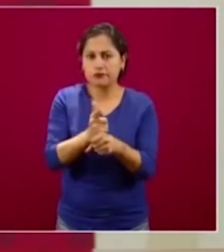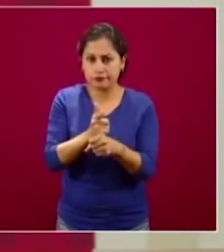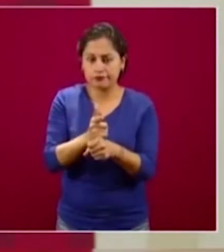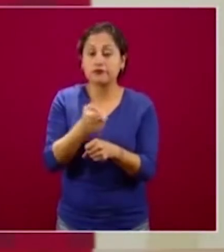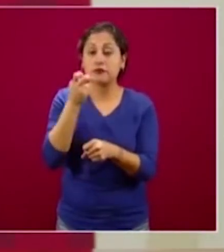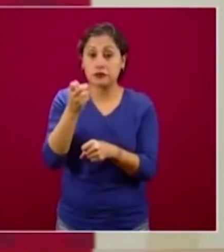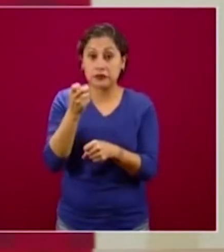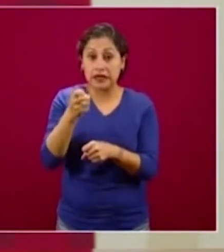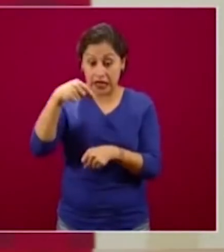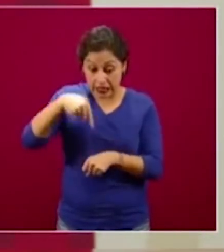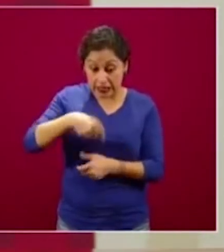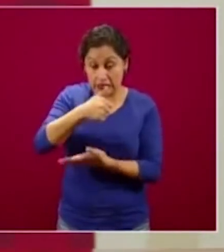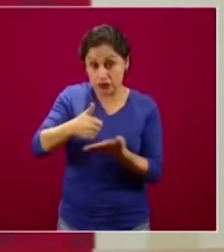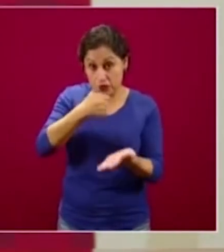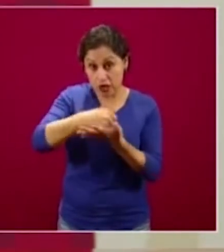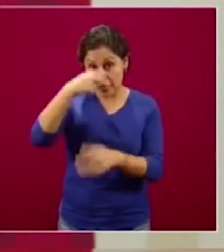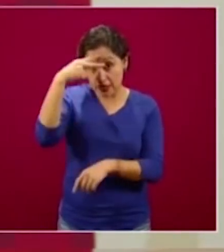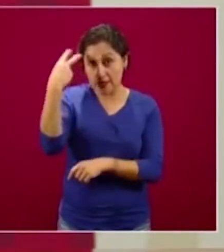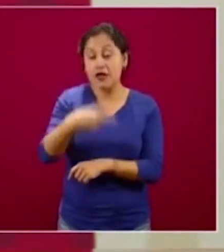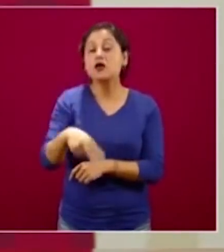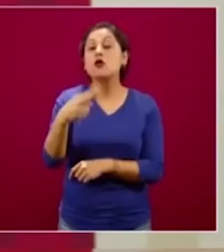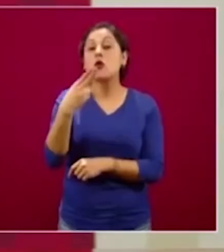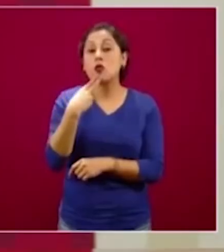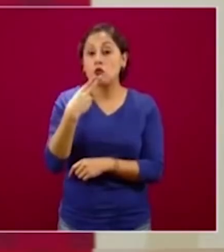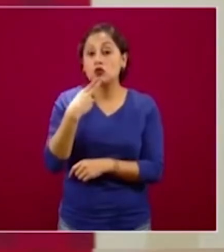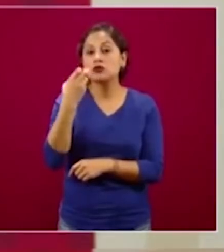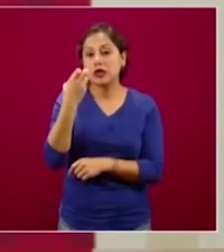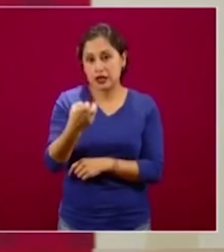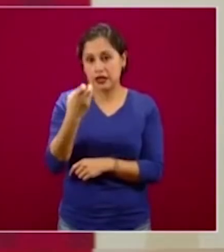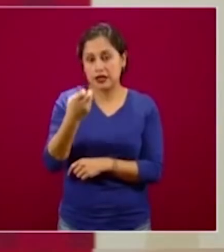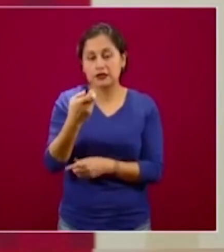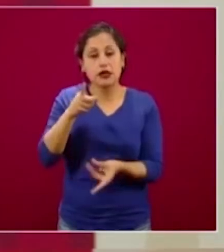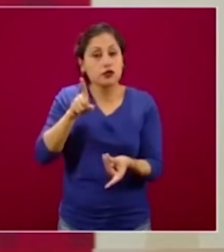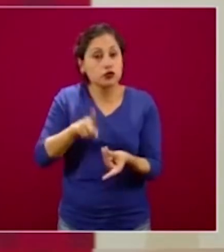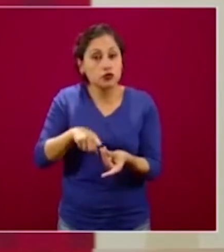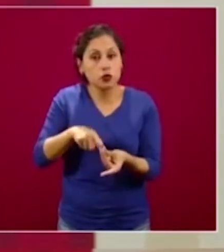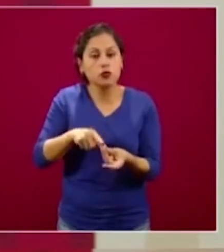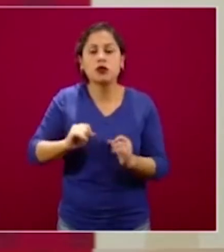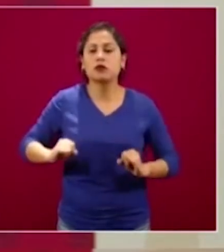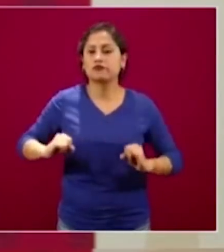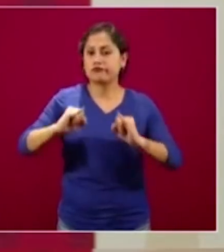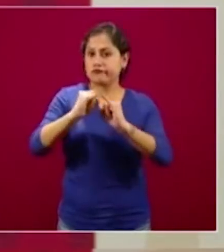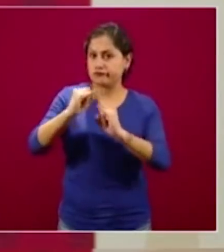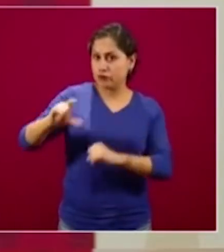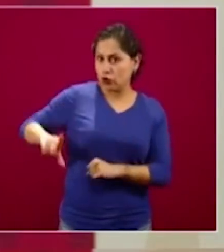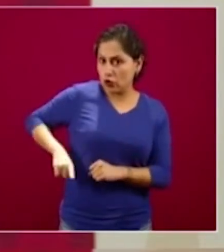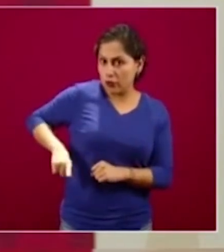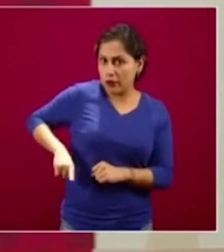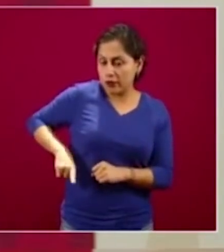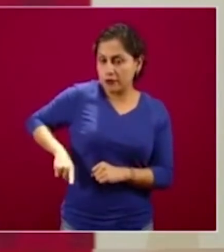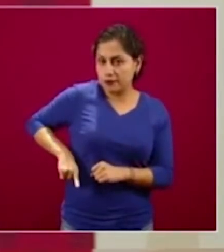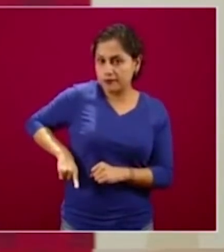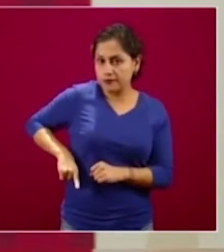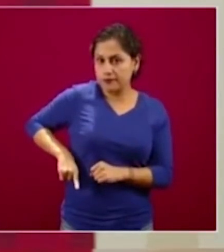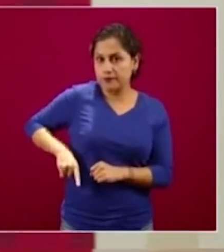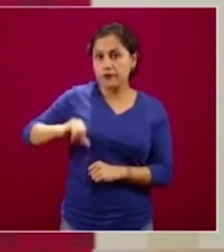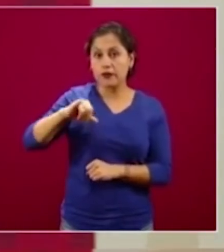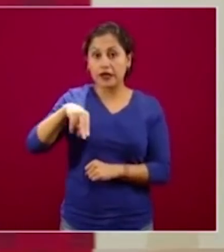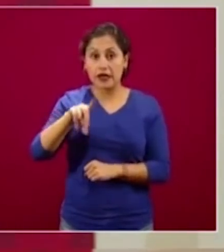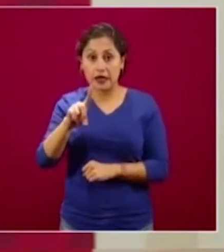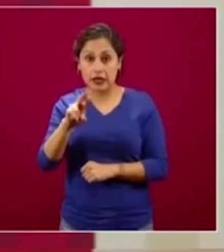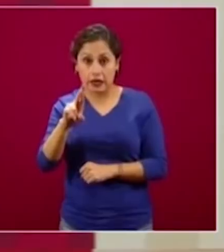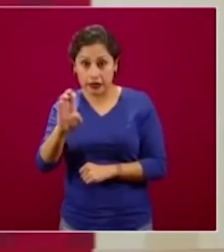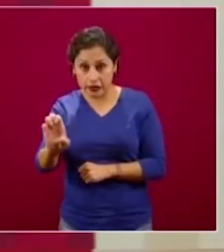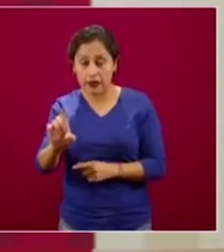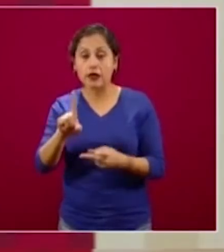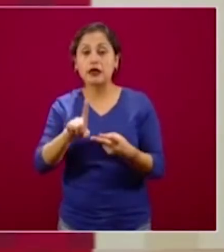el diagnóstico en la Ciudad de México las estamos haciendo en las instituciones públicas, tanto el propio INDRE como